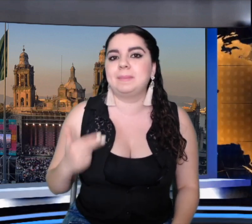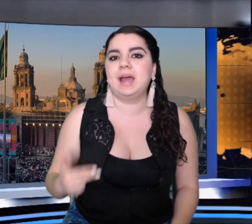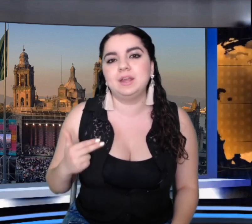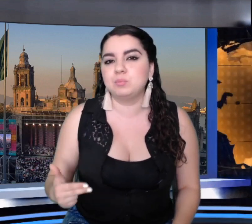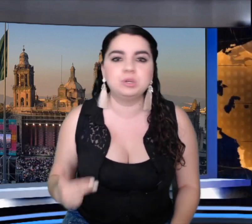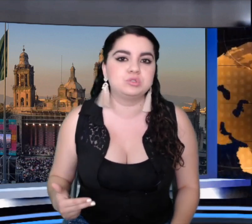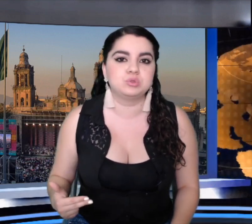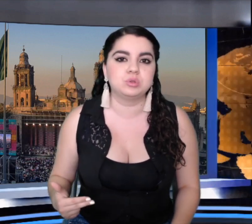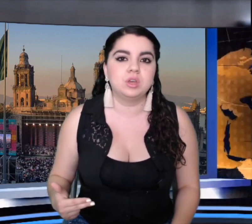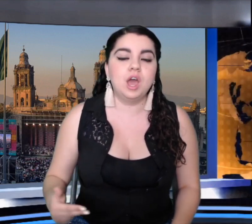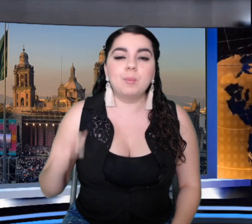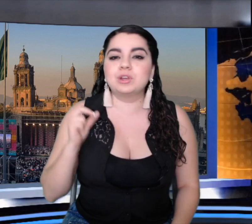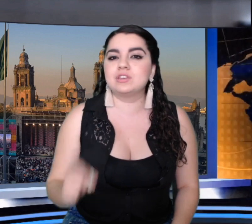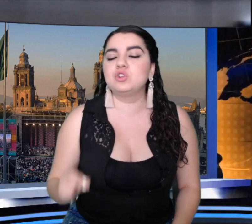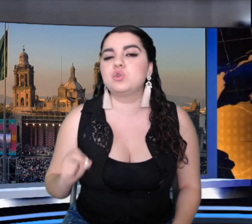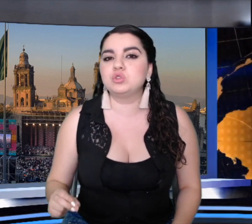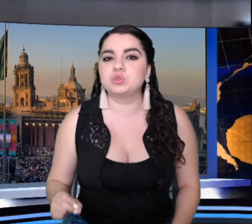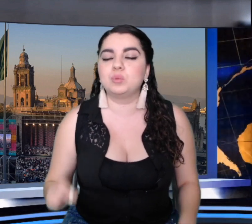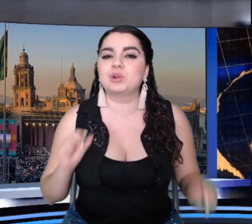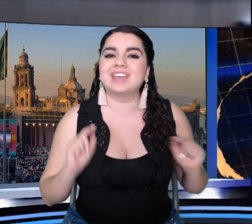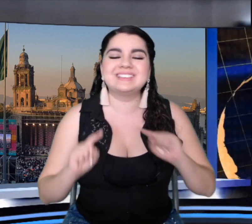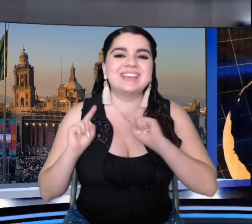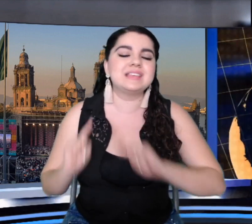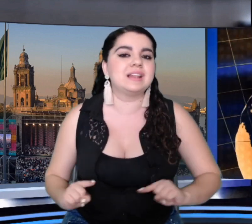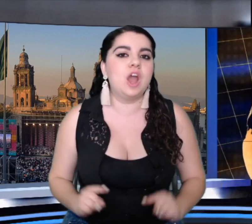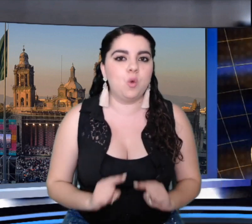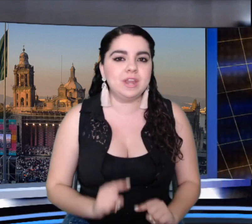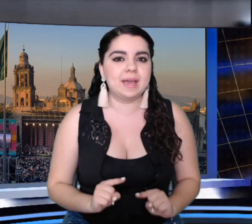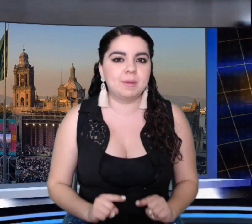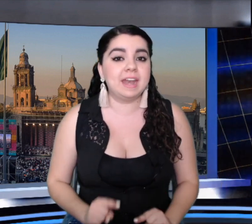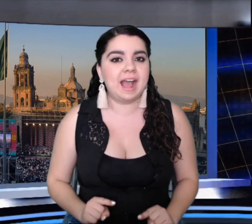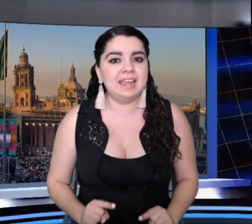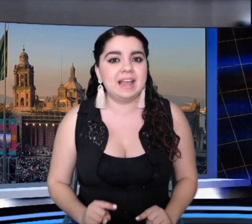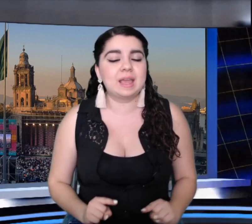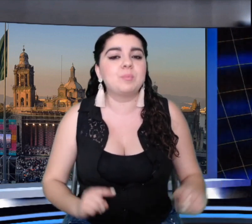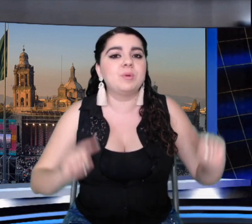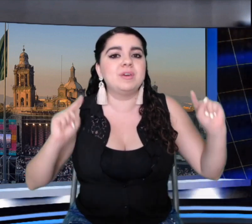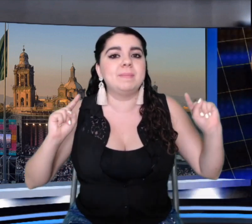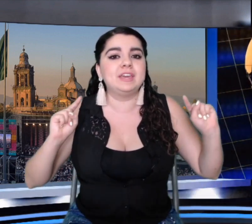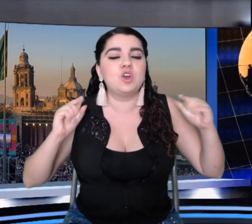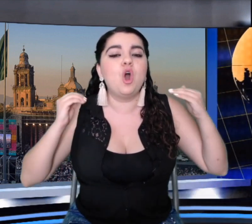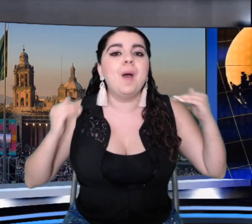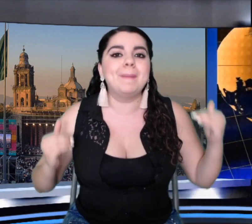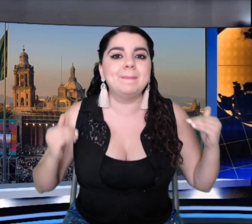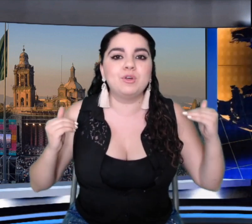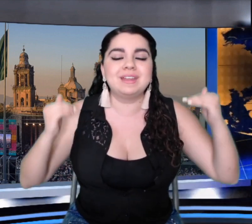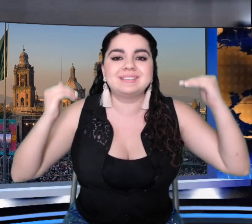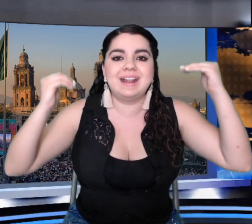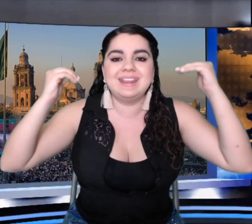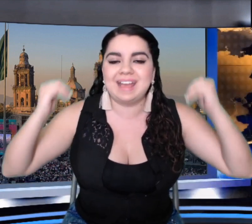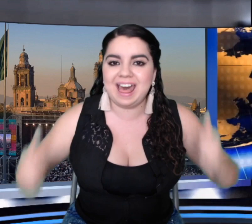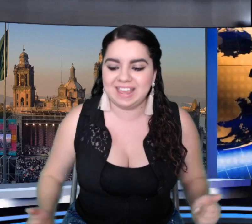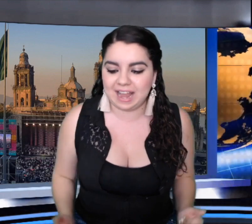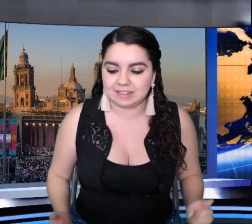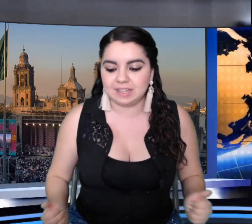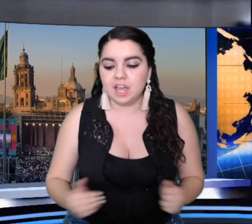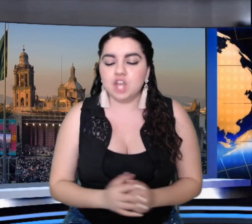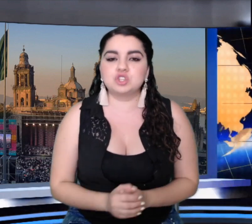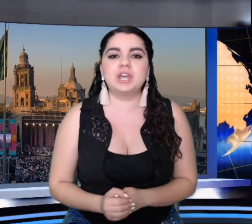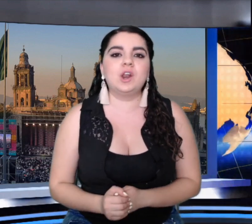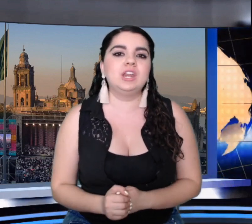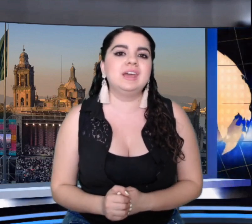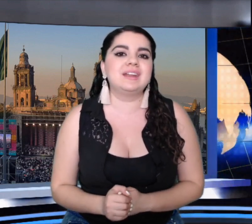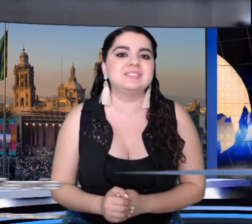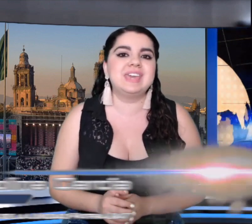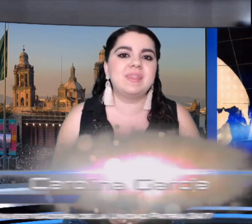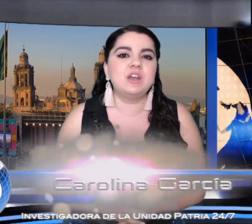tiene que pagar impuestos, porque es lo justo y porque esta es la única manera en la que el pueblo de México va a poder salir adelante. Yo